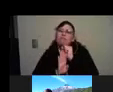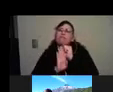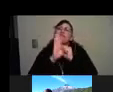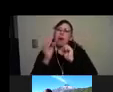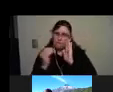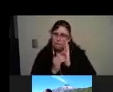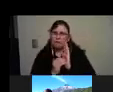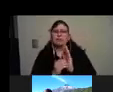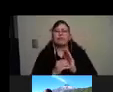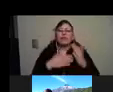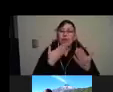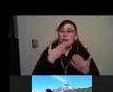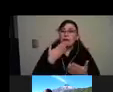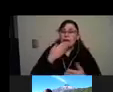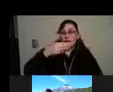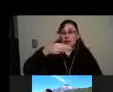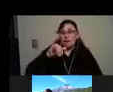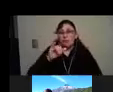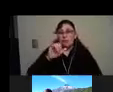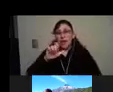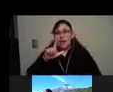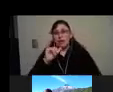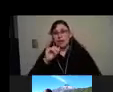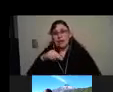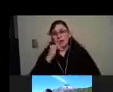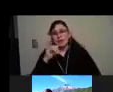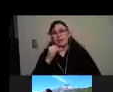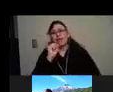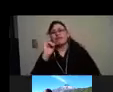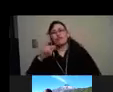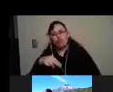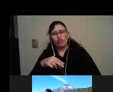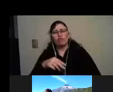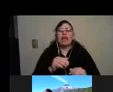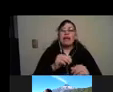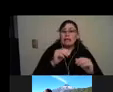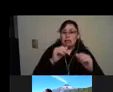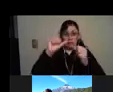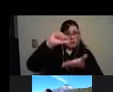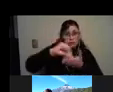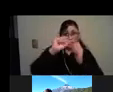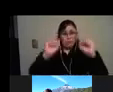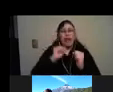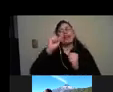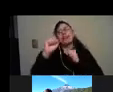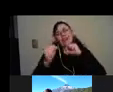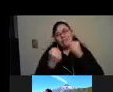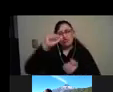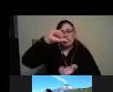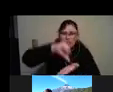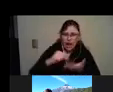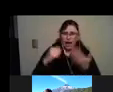de mielinización, tanto central como periférico, ¿cierto? Y que se ve traducido en mejores